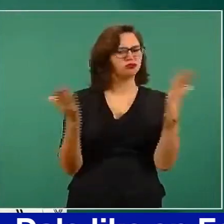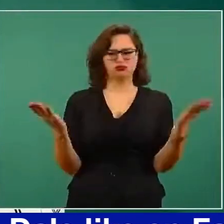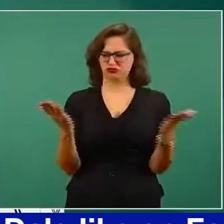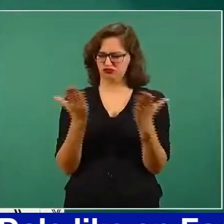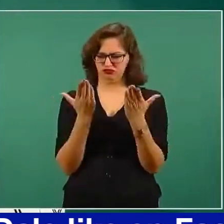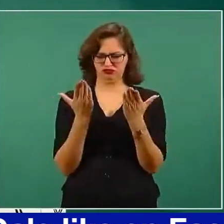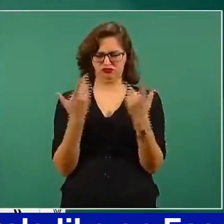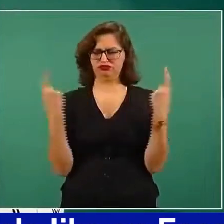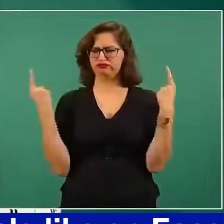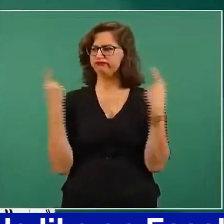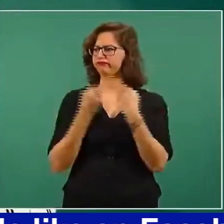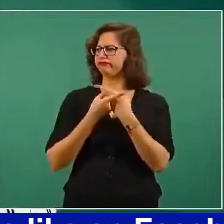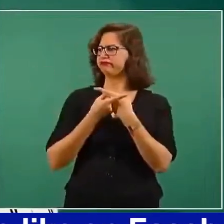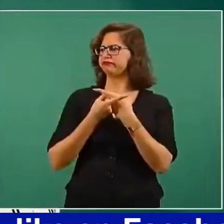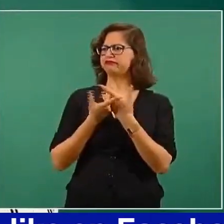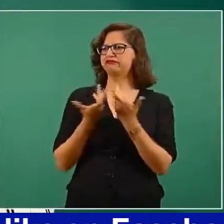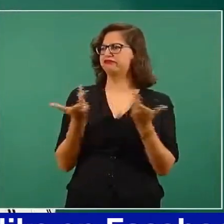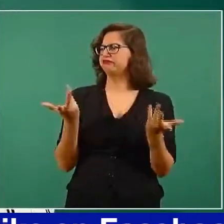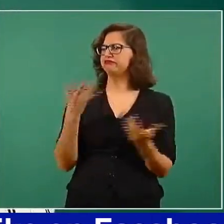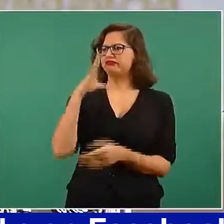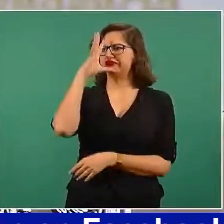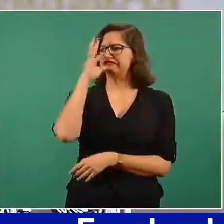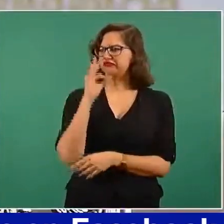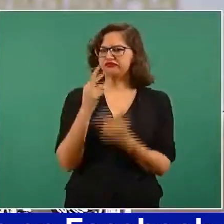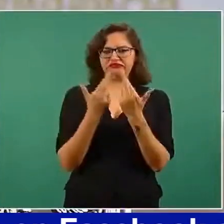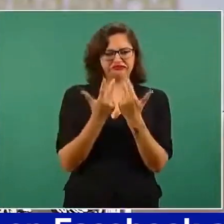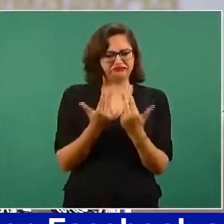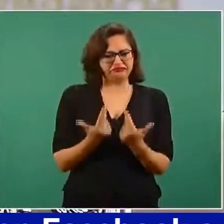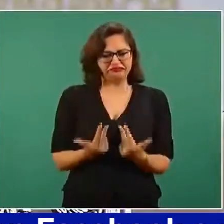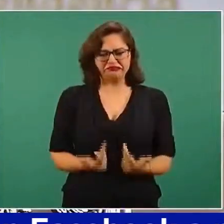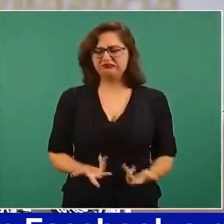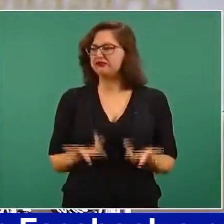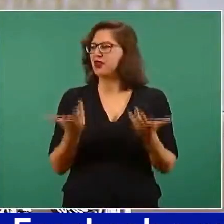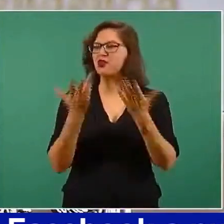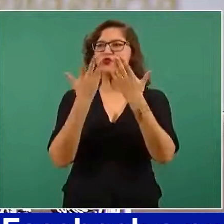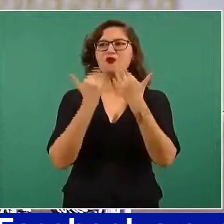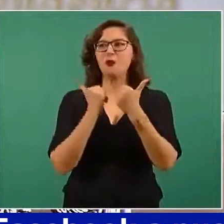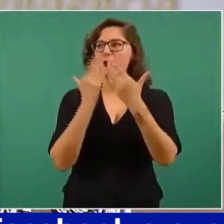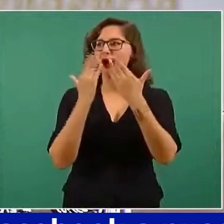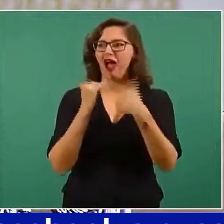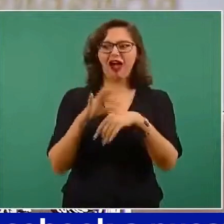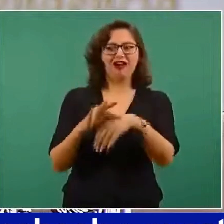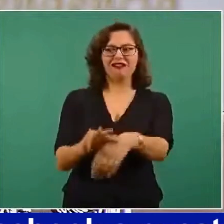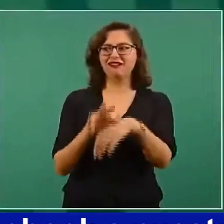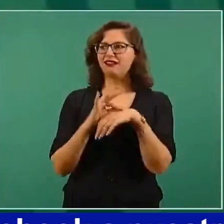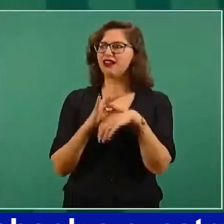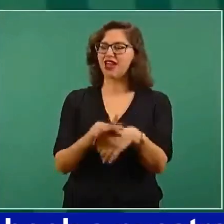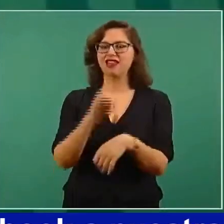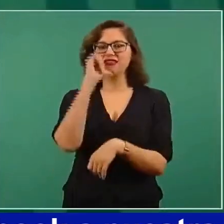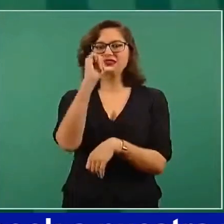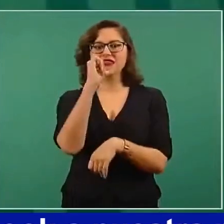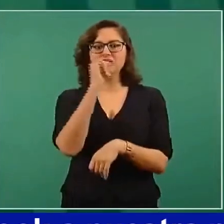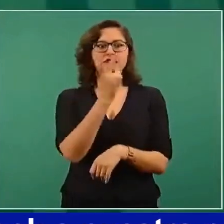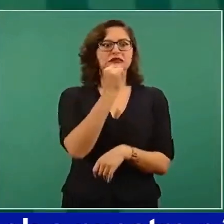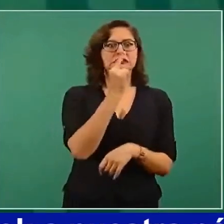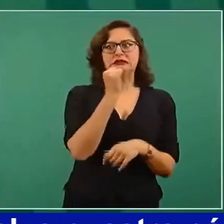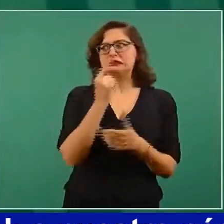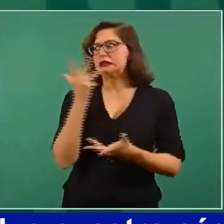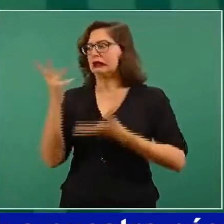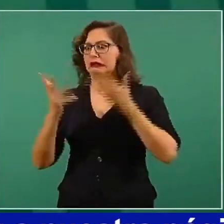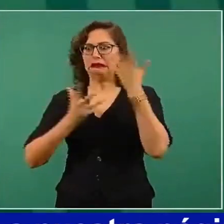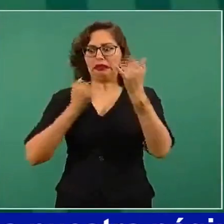Israel Vallarta, pues simplemente se desmoronaba por la serie de alteraciones que posteriormente los policías